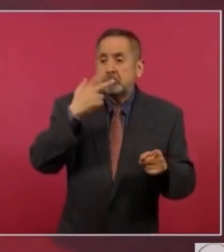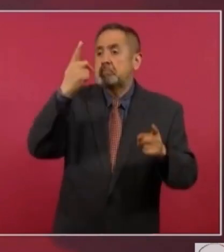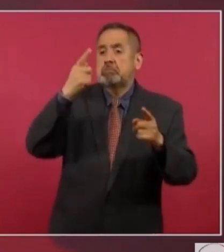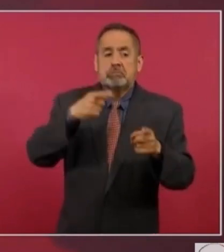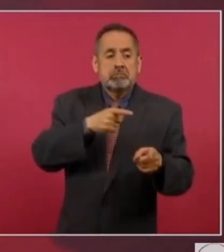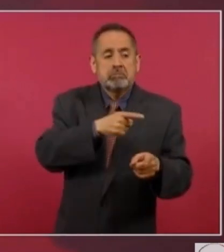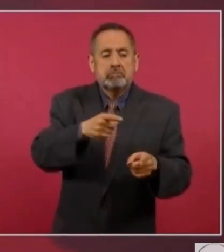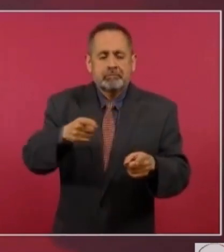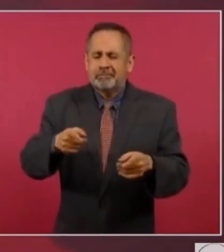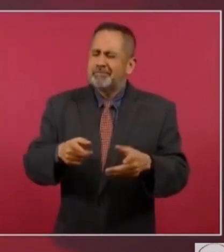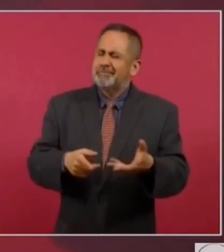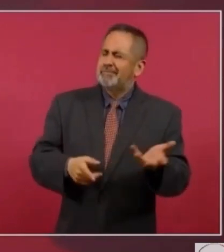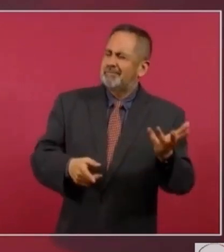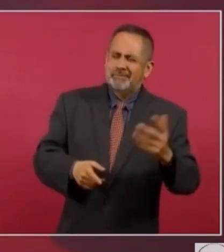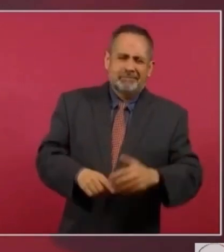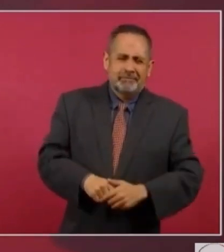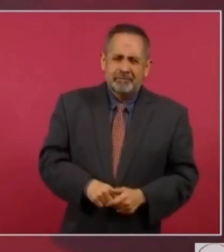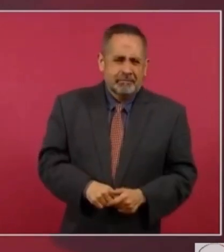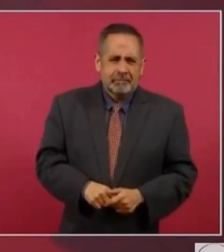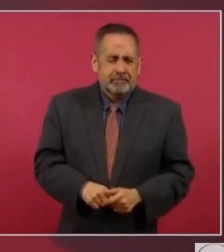policía.